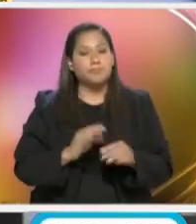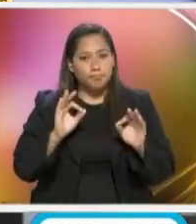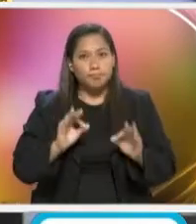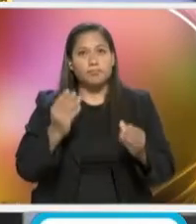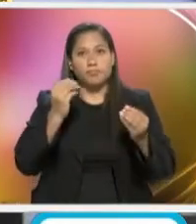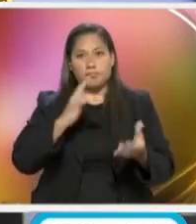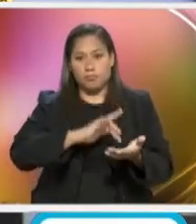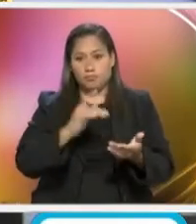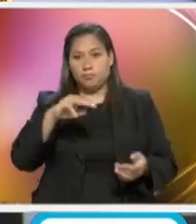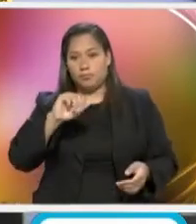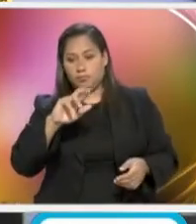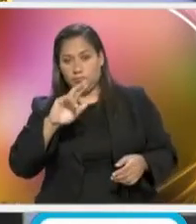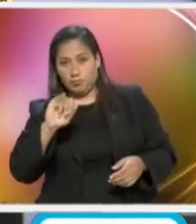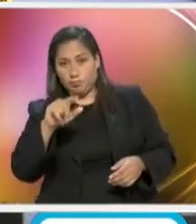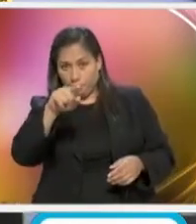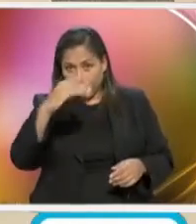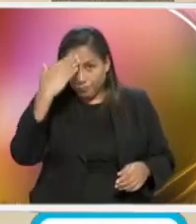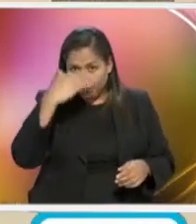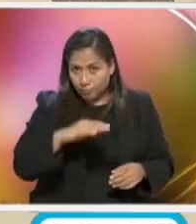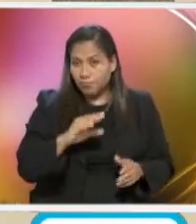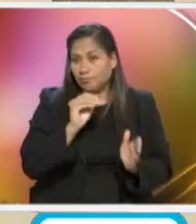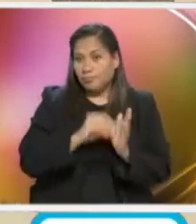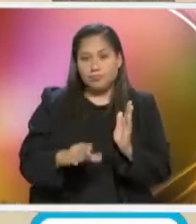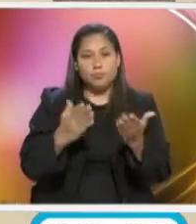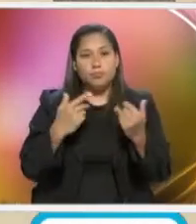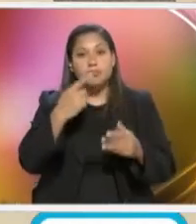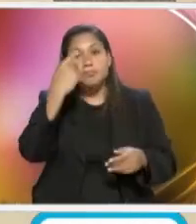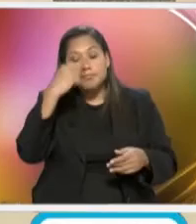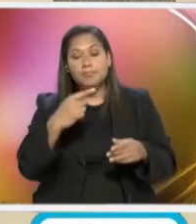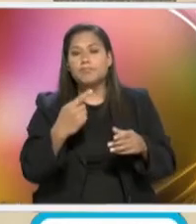bien. gracias, Hay María. opciones. Ahora ¿De usted qué? ya sabe, no tiene excusa para